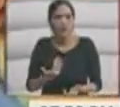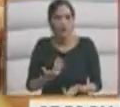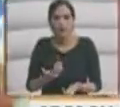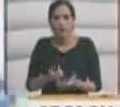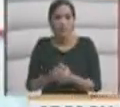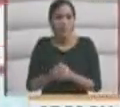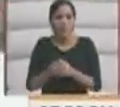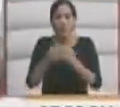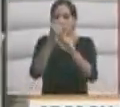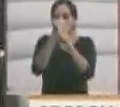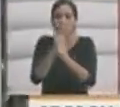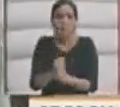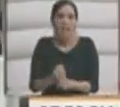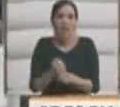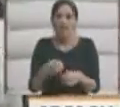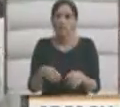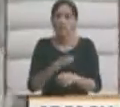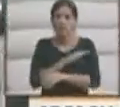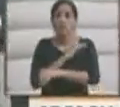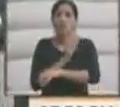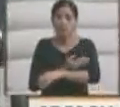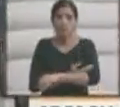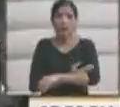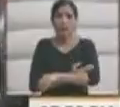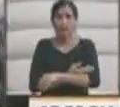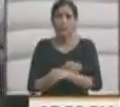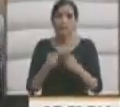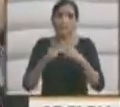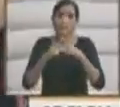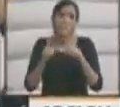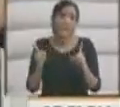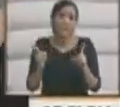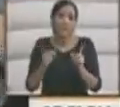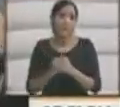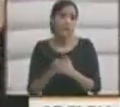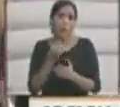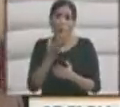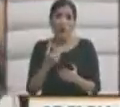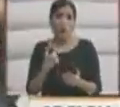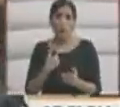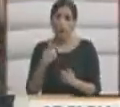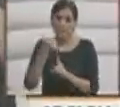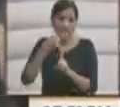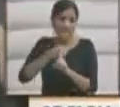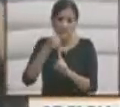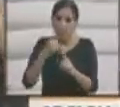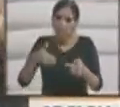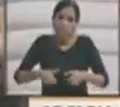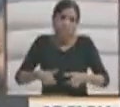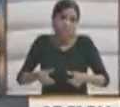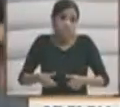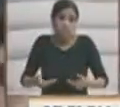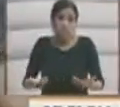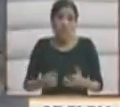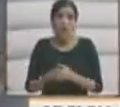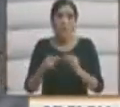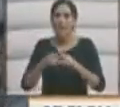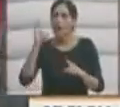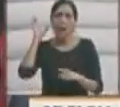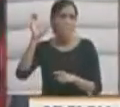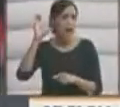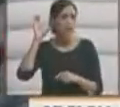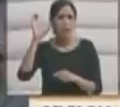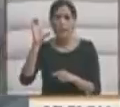Las condiciones son fuertes, pero bueno, uno guapea hasta donde puede. Pero sin embargo, la patria es la patria, la familia